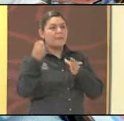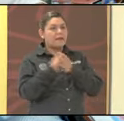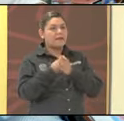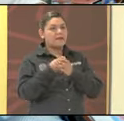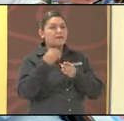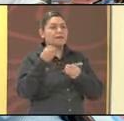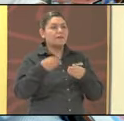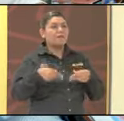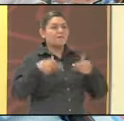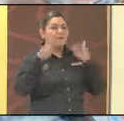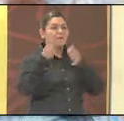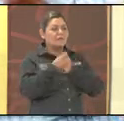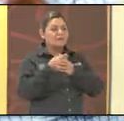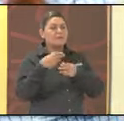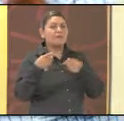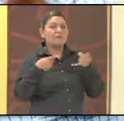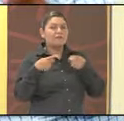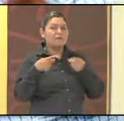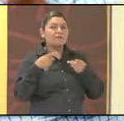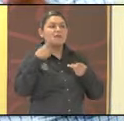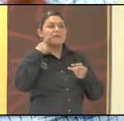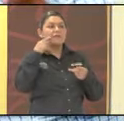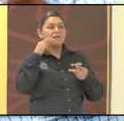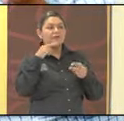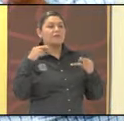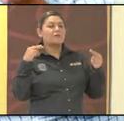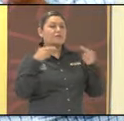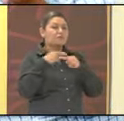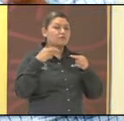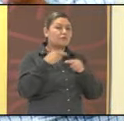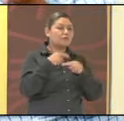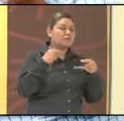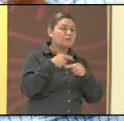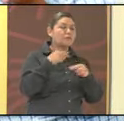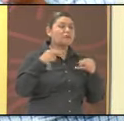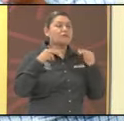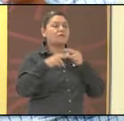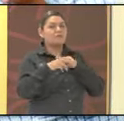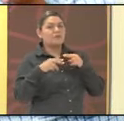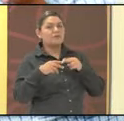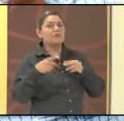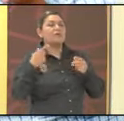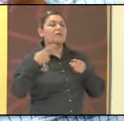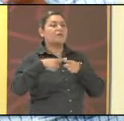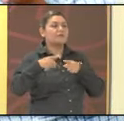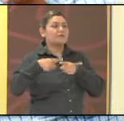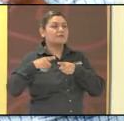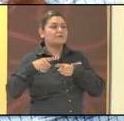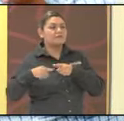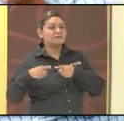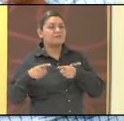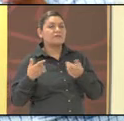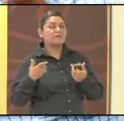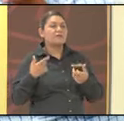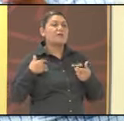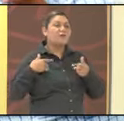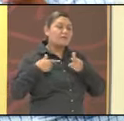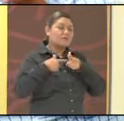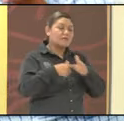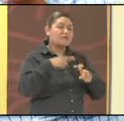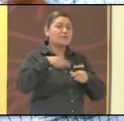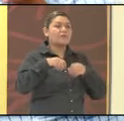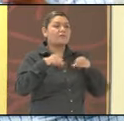la metrópolis, estrategias de movilidad sobre las vialidades principales como la Avenida de la Industria y la Avenida Hidalgo, además los avances de los